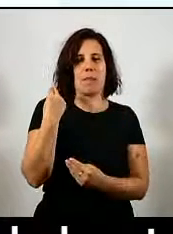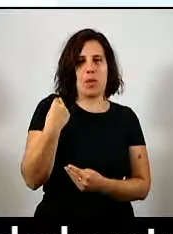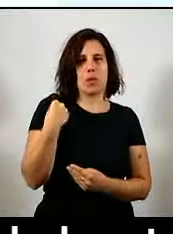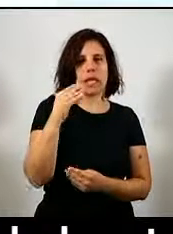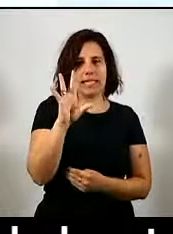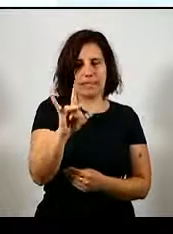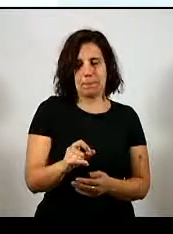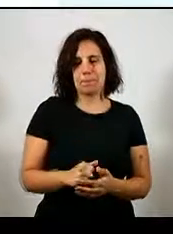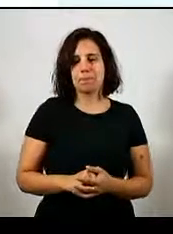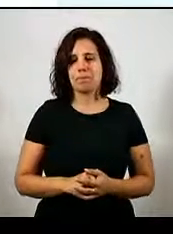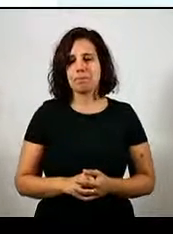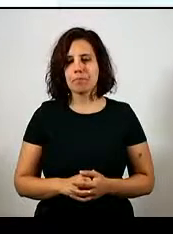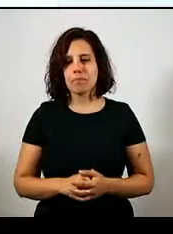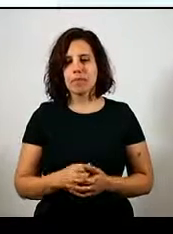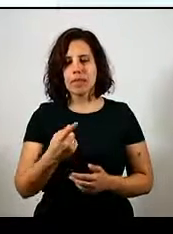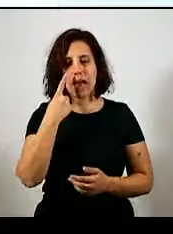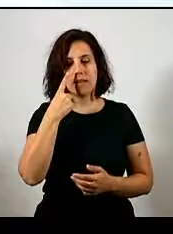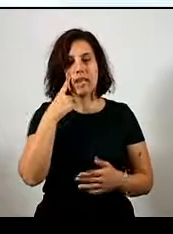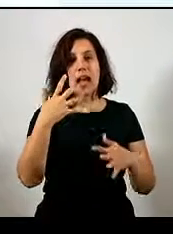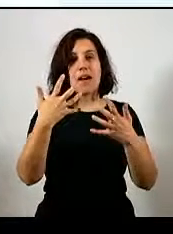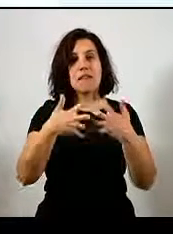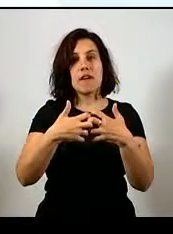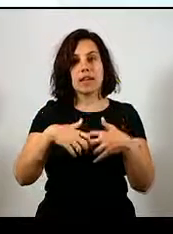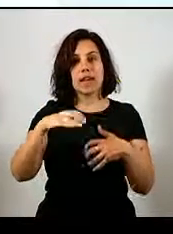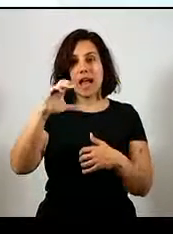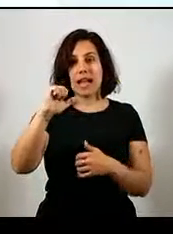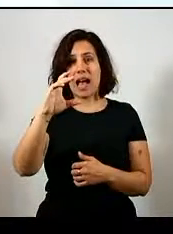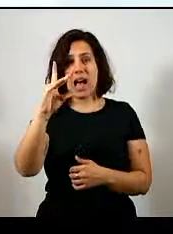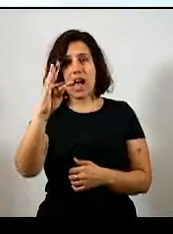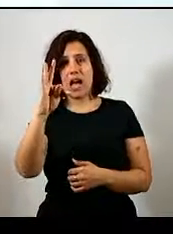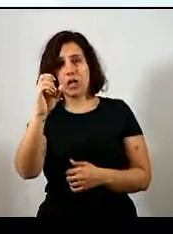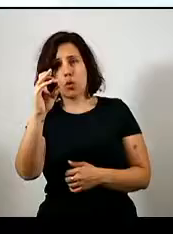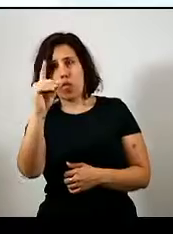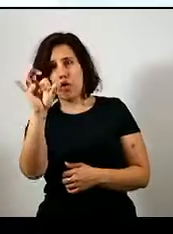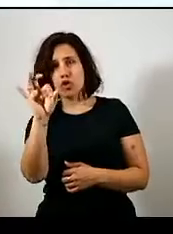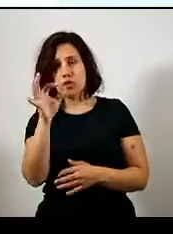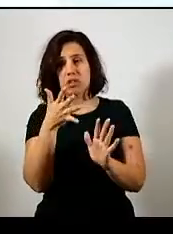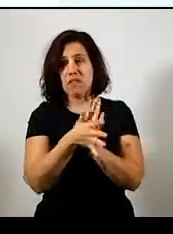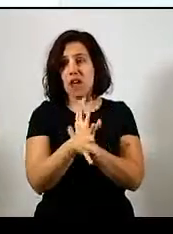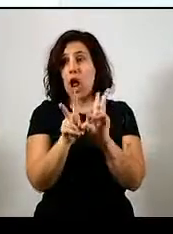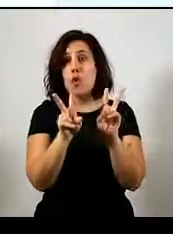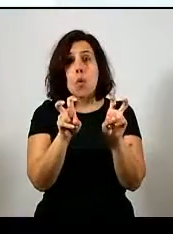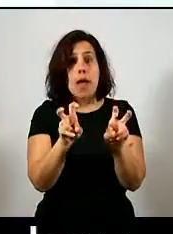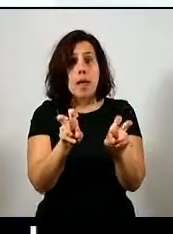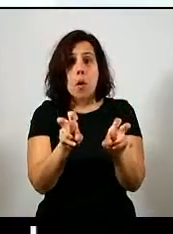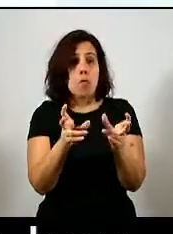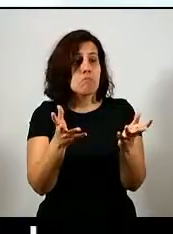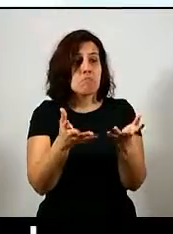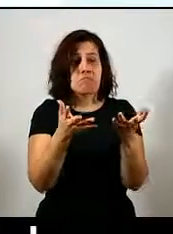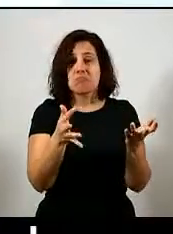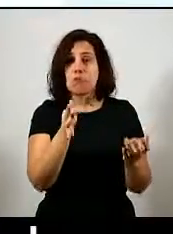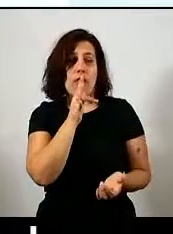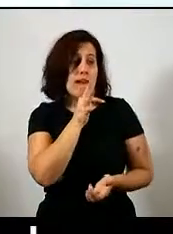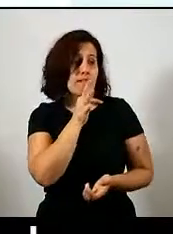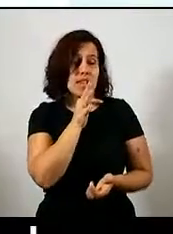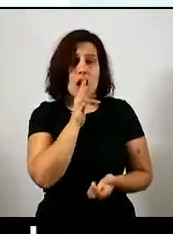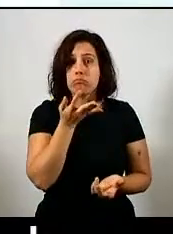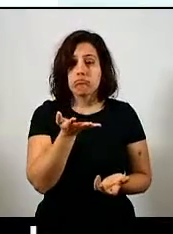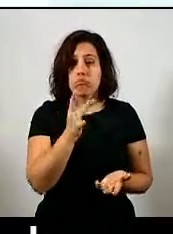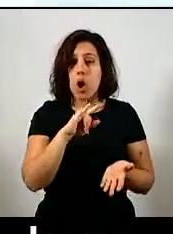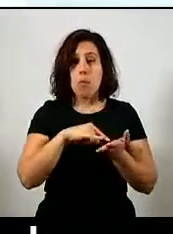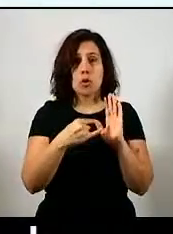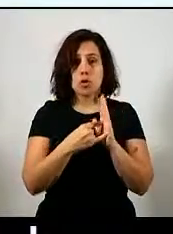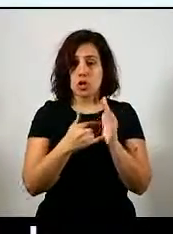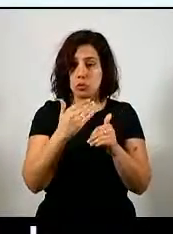pregunta. La fábrica de cátodos no hay ninguna novedad destacable. El proyecto